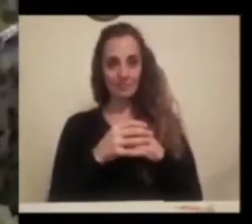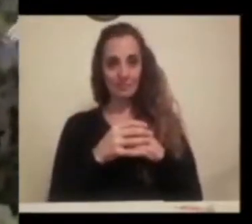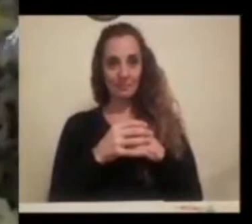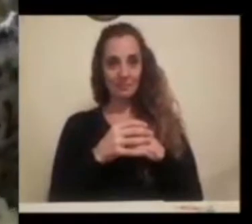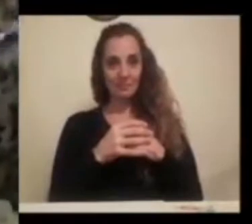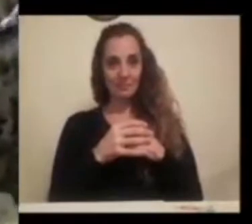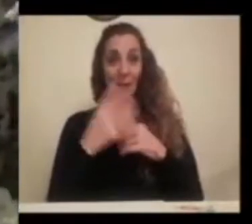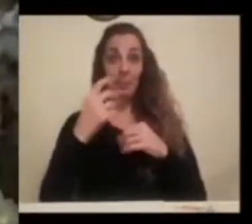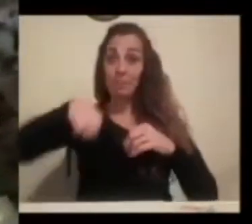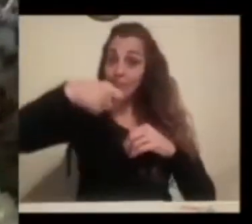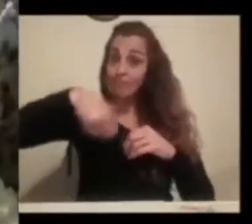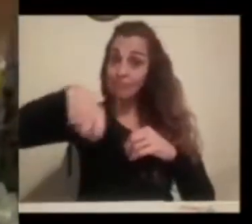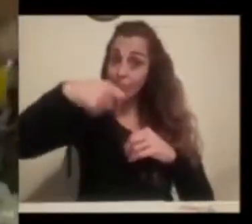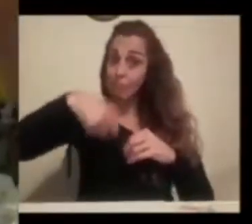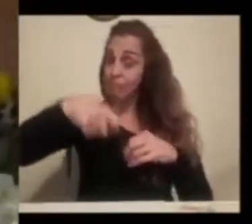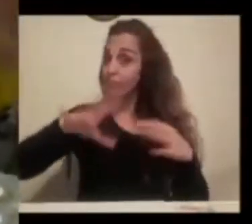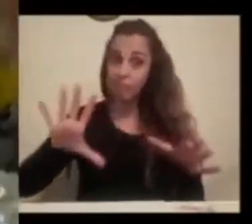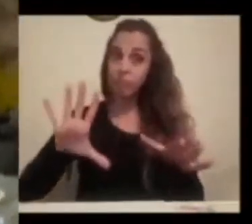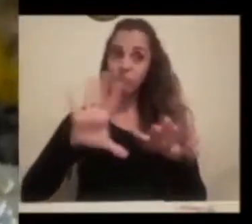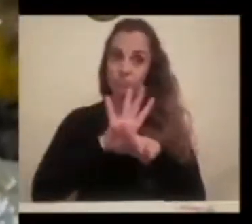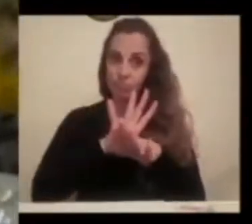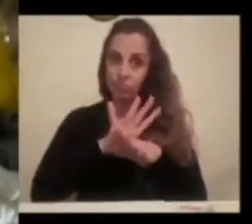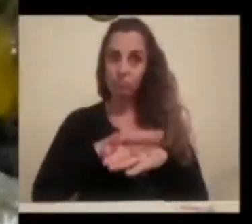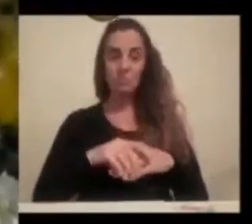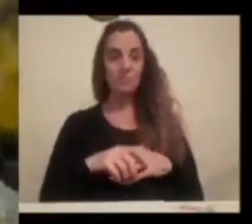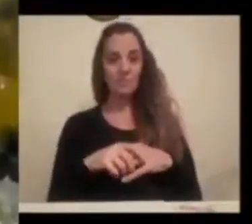Bien, mezclamos esto bien.